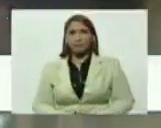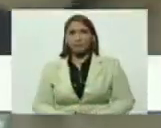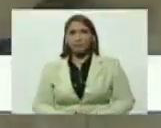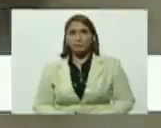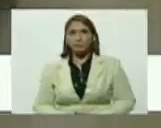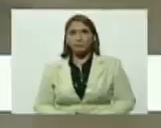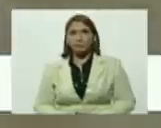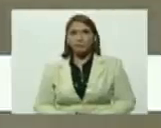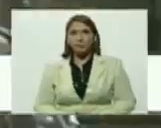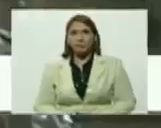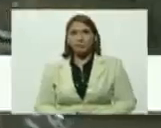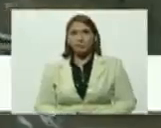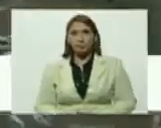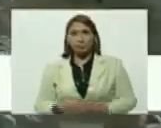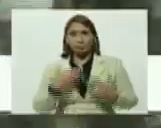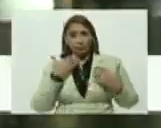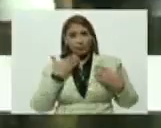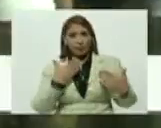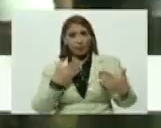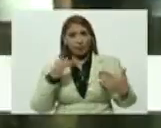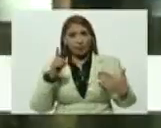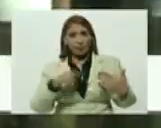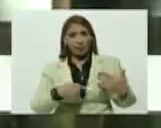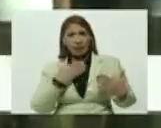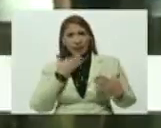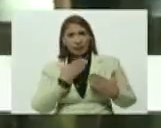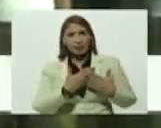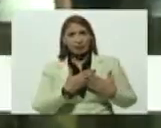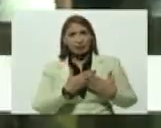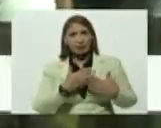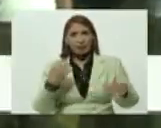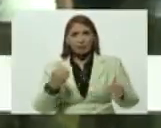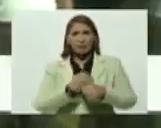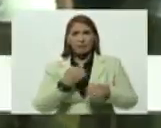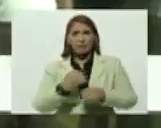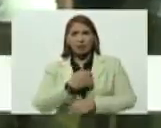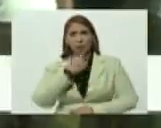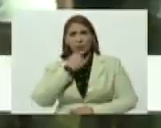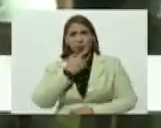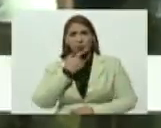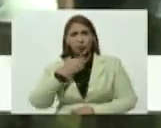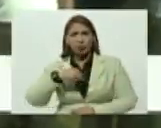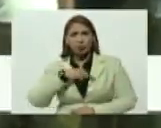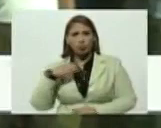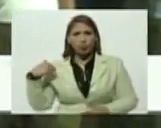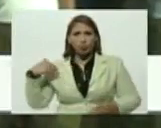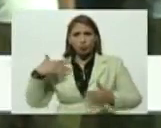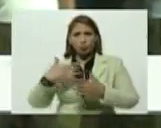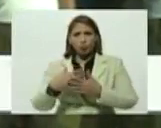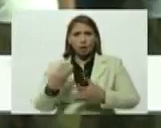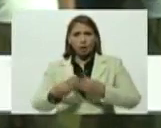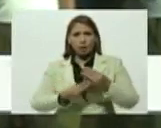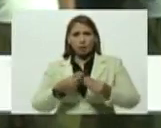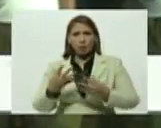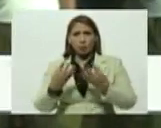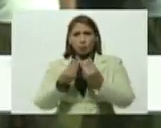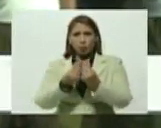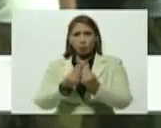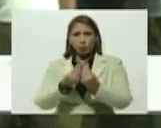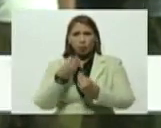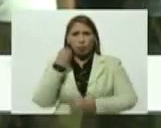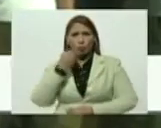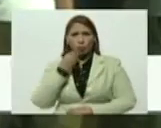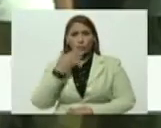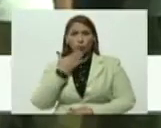Así es, Merly. Bueno, gracias, presidente, ¿verdad? Agradecerle este trabajo hermoso que venimos haciendo, bueno, junto a la juventud, gracias a esa fortaleza que usted nos ha